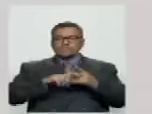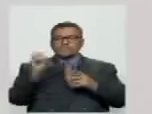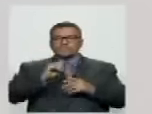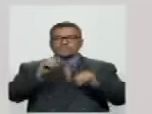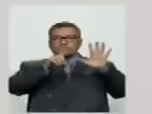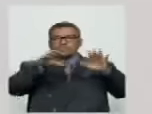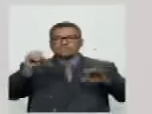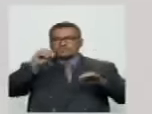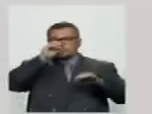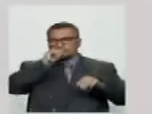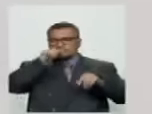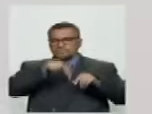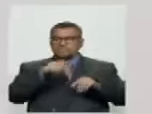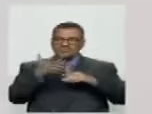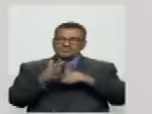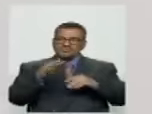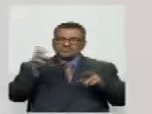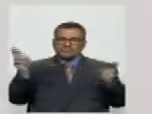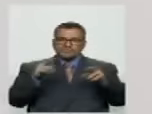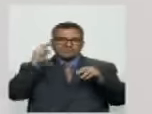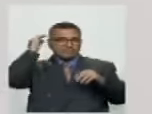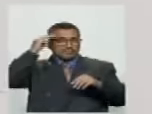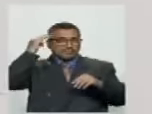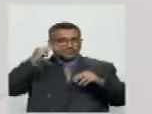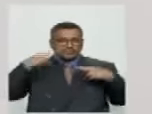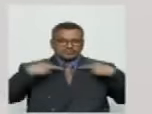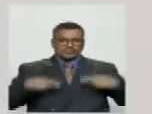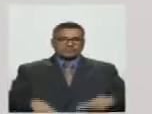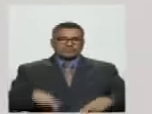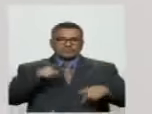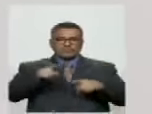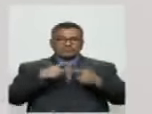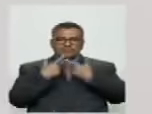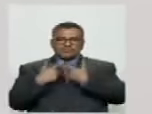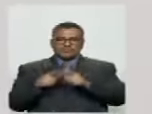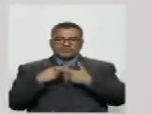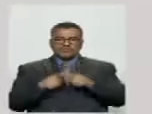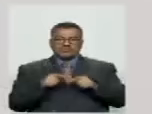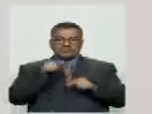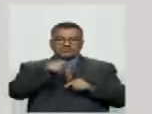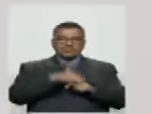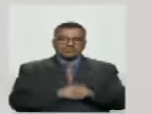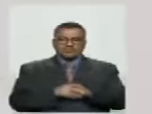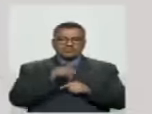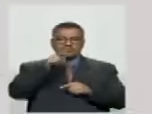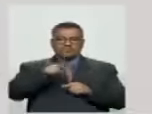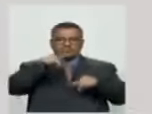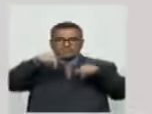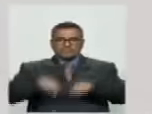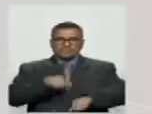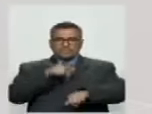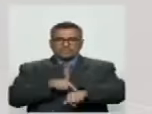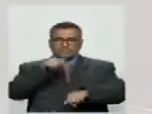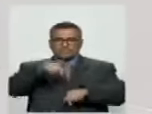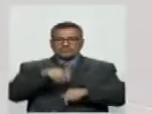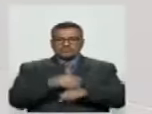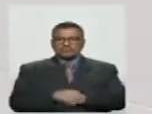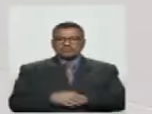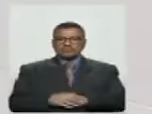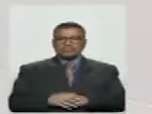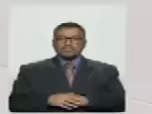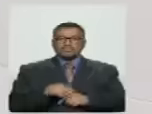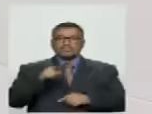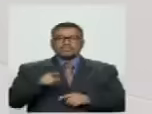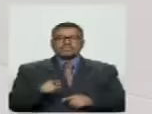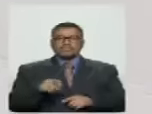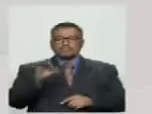o quizás menos, los cerebros de los humanos van a ser diferentes a lo que son ahora. Y van a